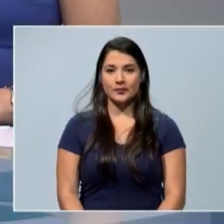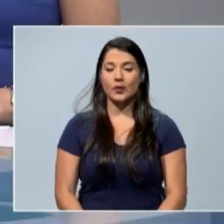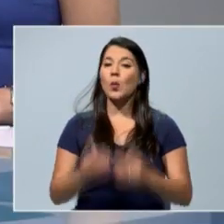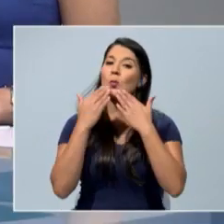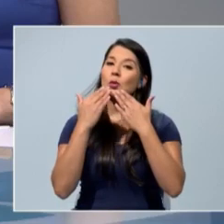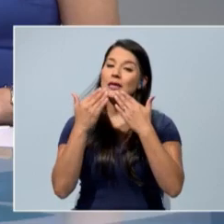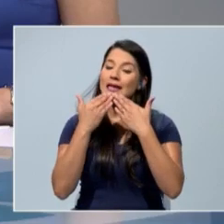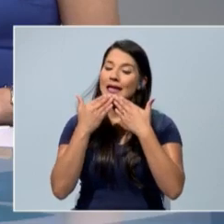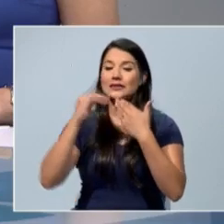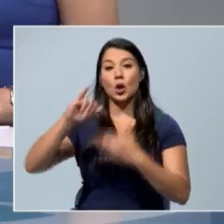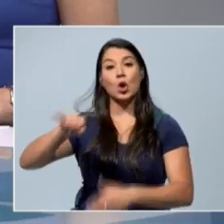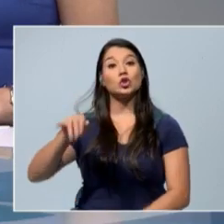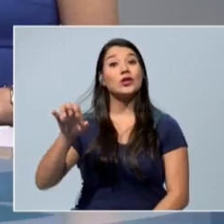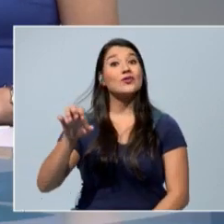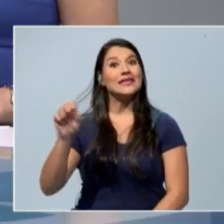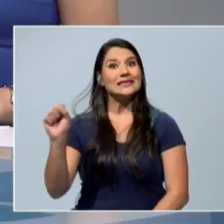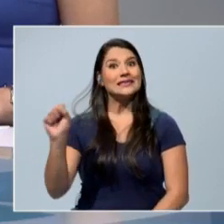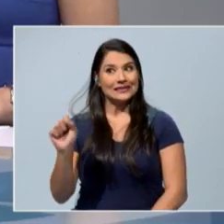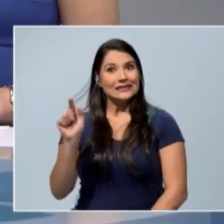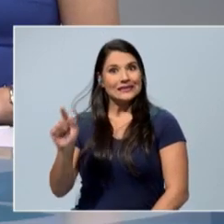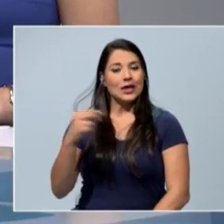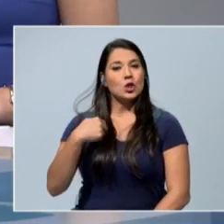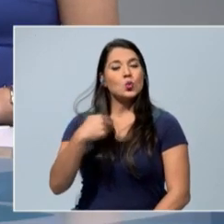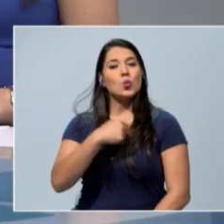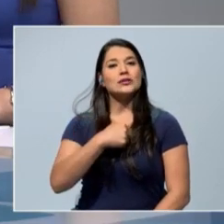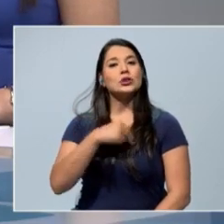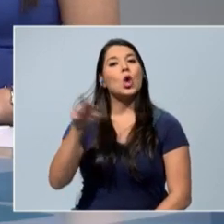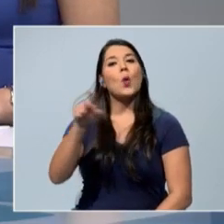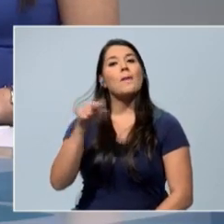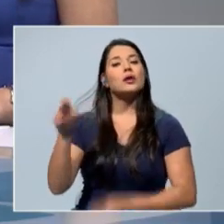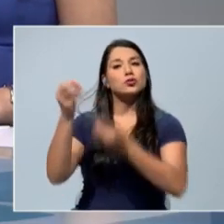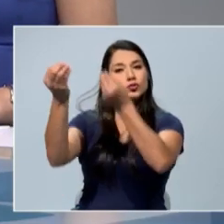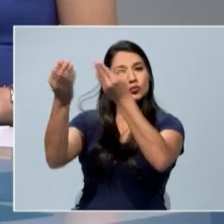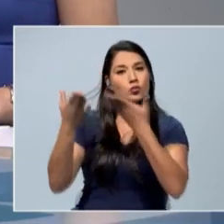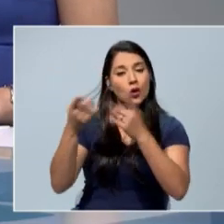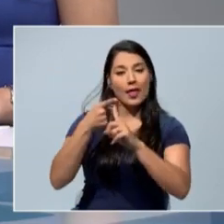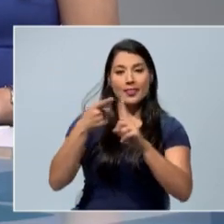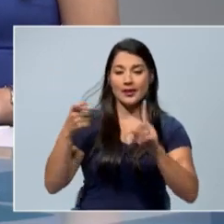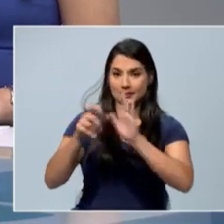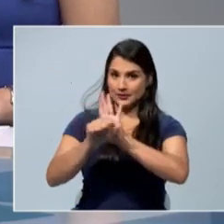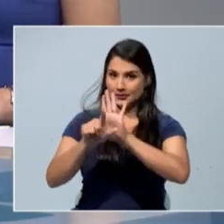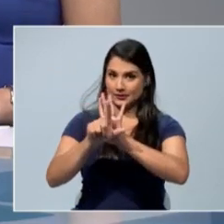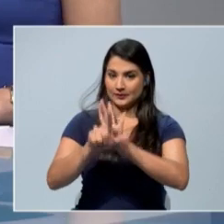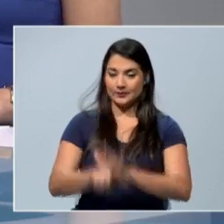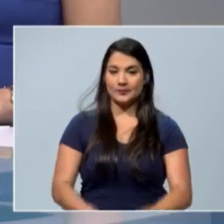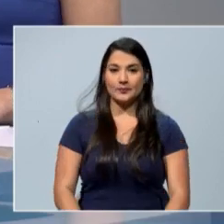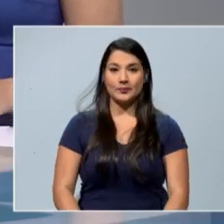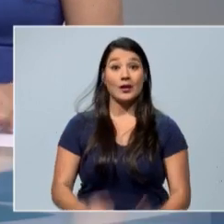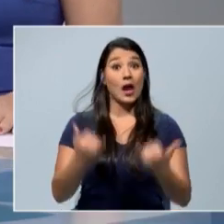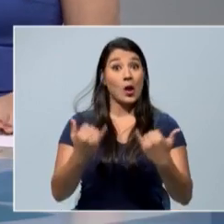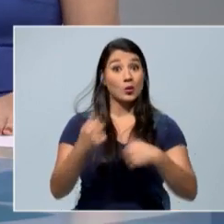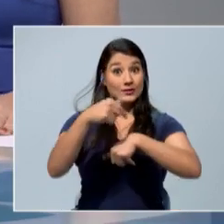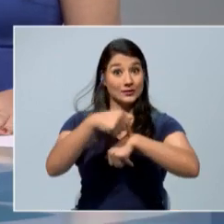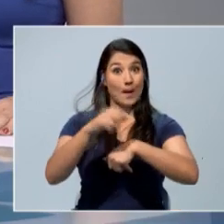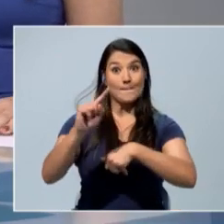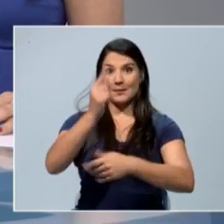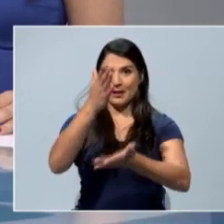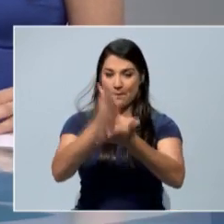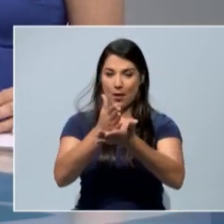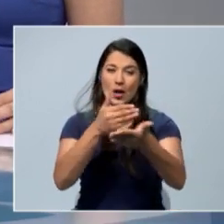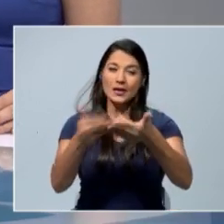Muchas gracias a José Enrique Cibaja, nuestro compañero que nos brindó información desde la Asamblea Legislativa. A esta hora hacemos nuestra primera